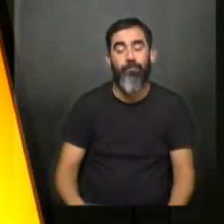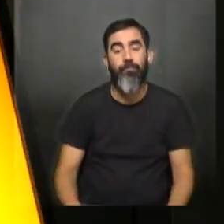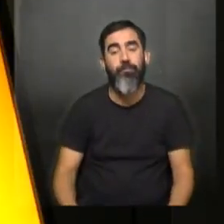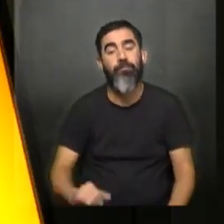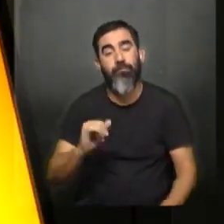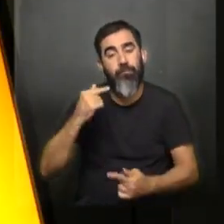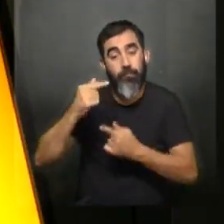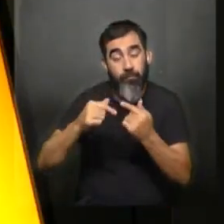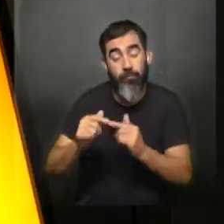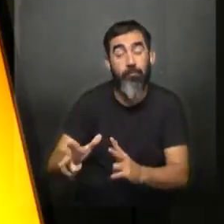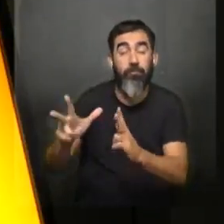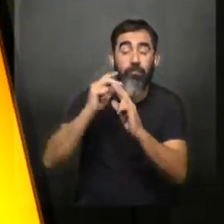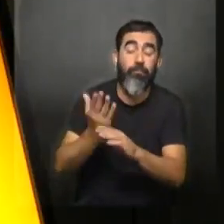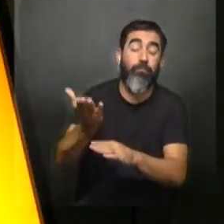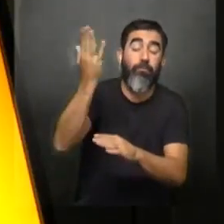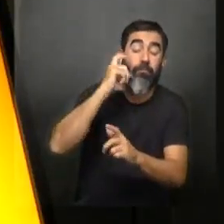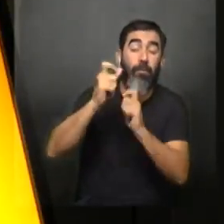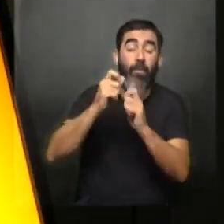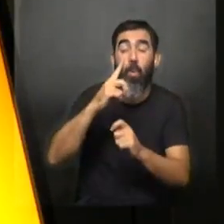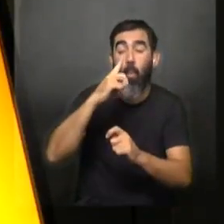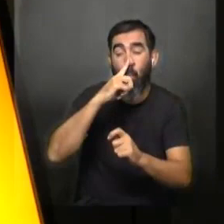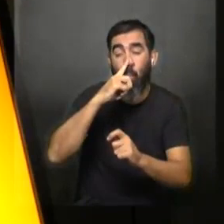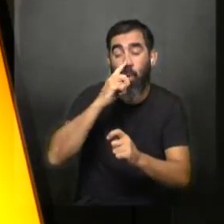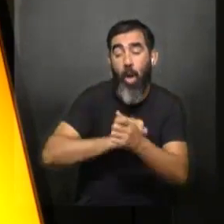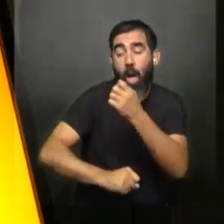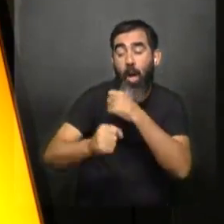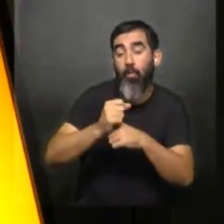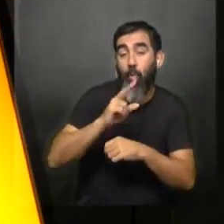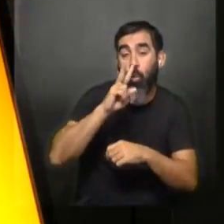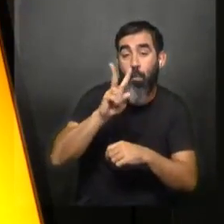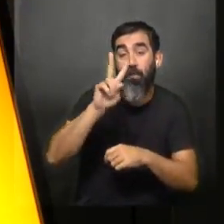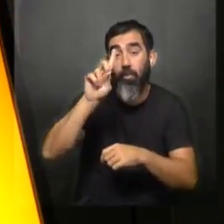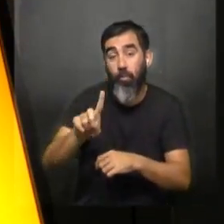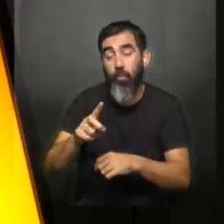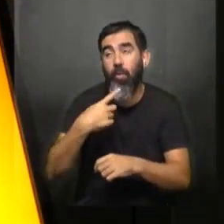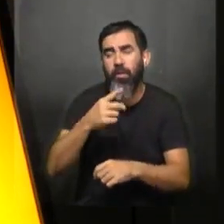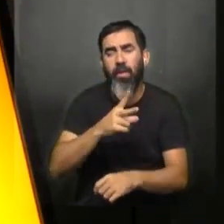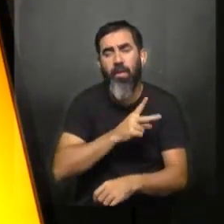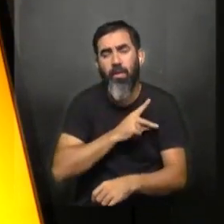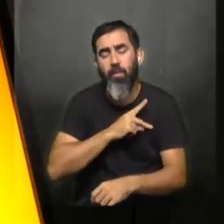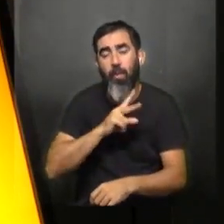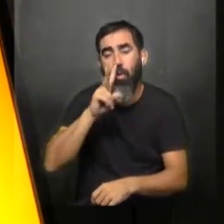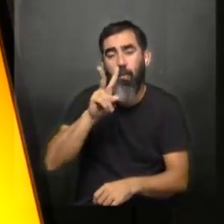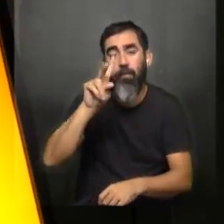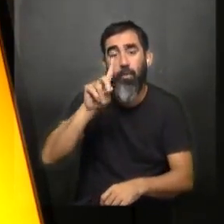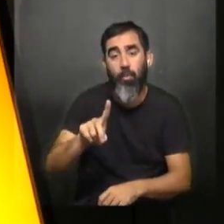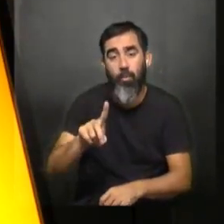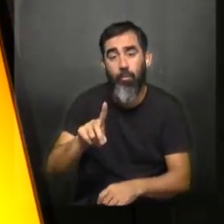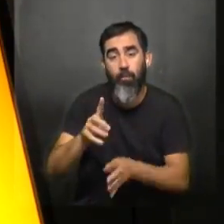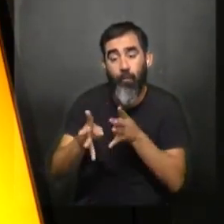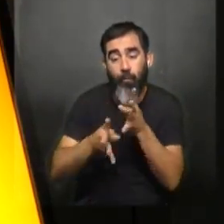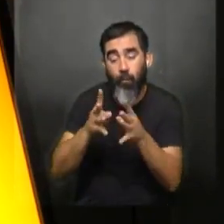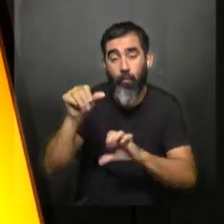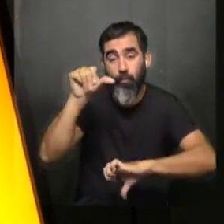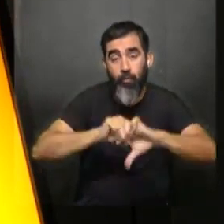Nos decía Mauro en aquel entonces, esta nota la hicimos en junio de 2021 y nos decía que en diciembre del 2021 iba a empezar a estar operativo este